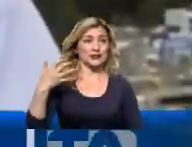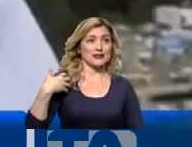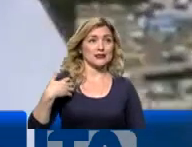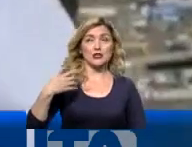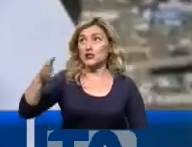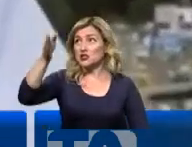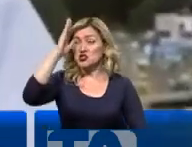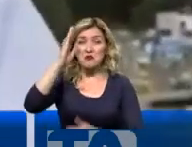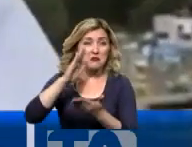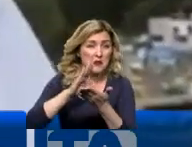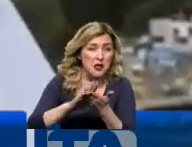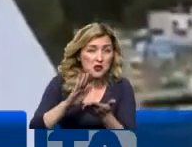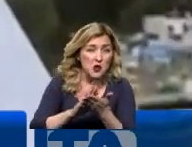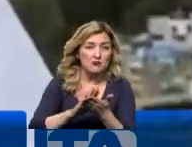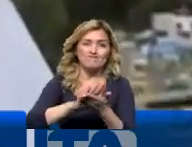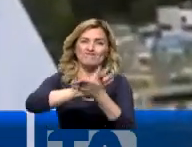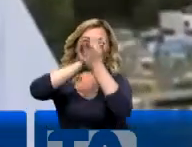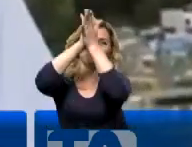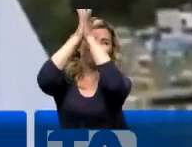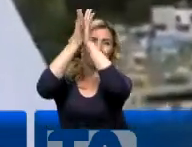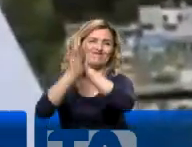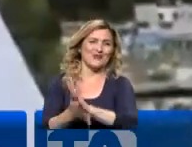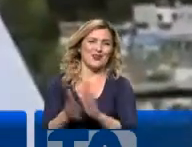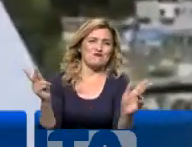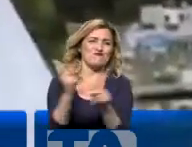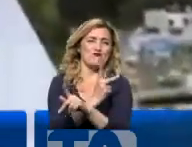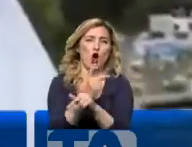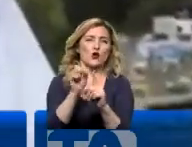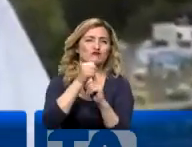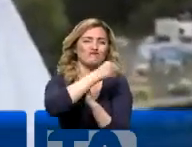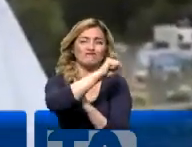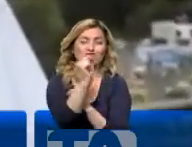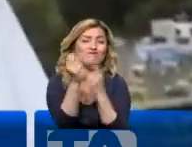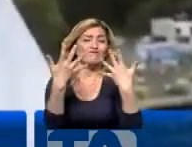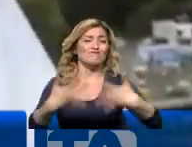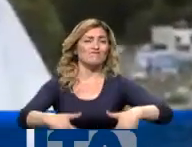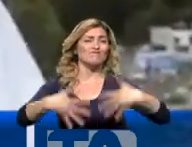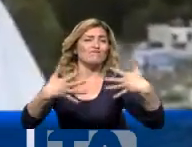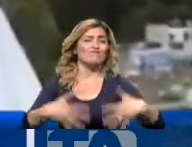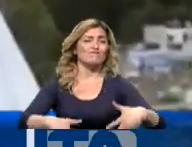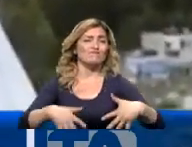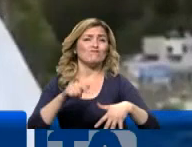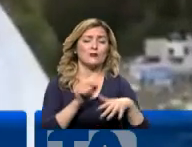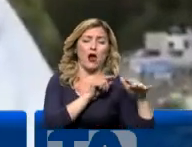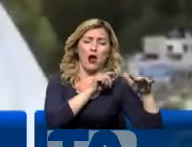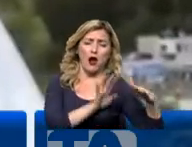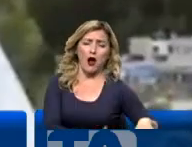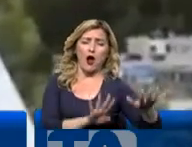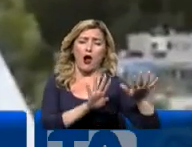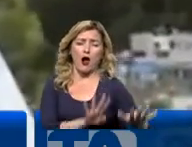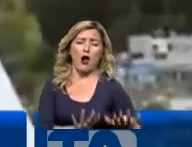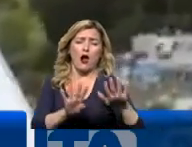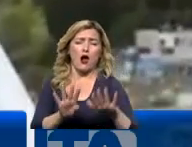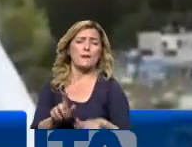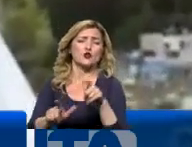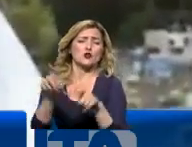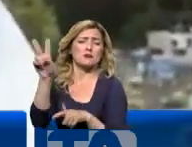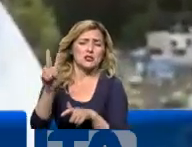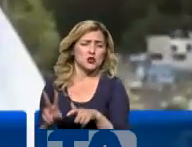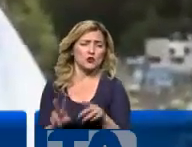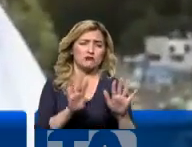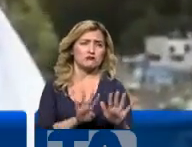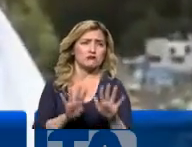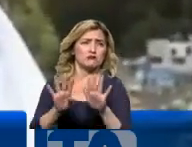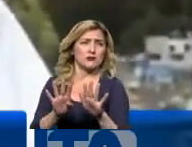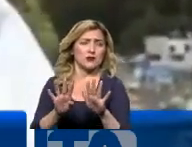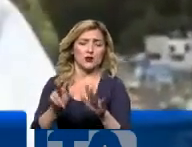Dios en la situación más grave del mundo, que es el éxodo de los venezolanos, no